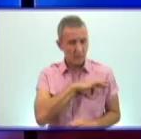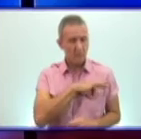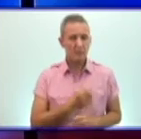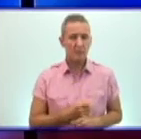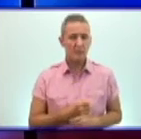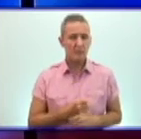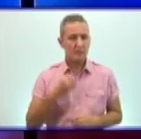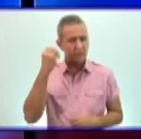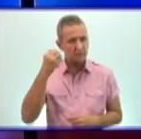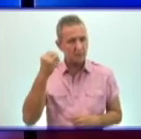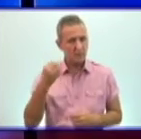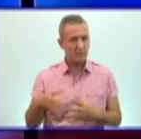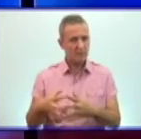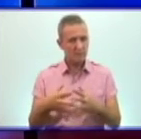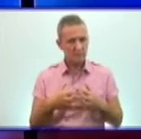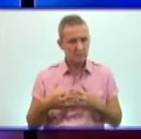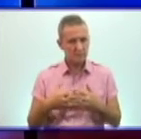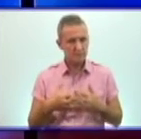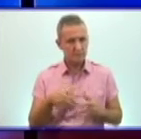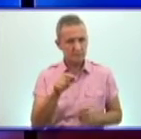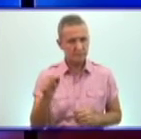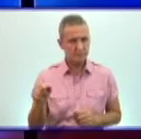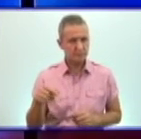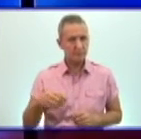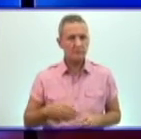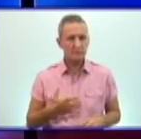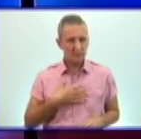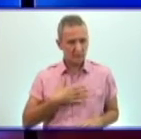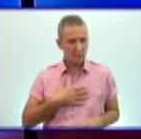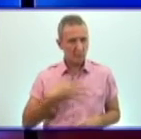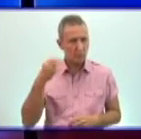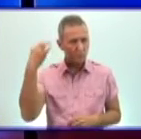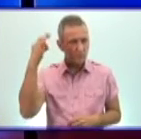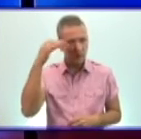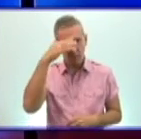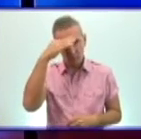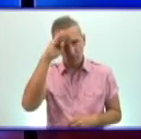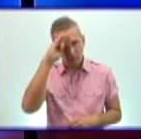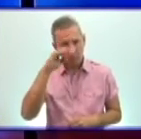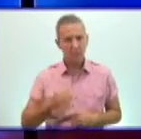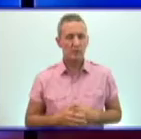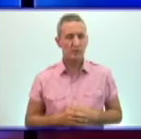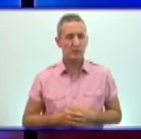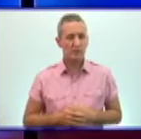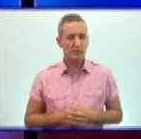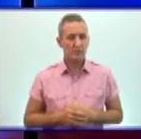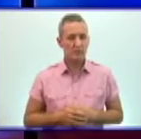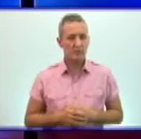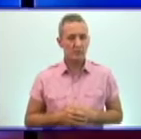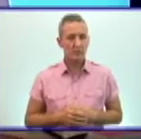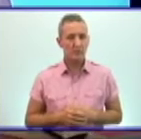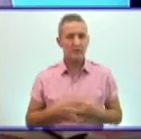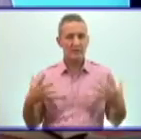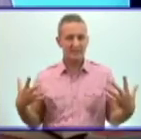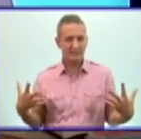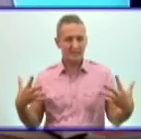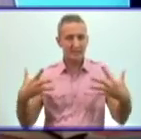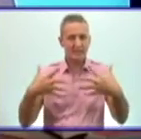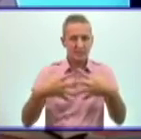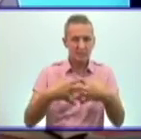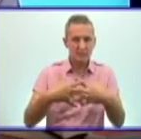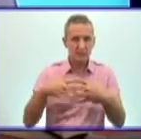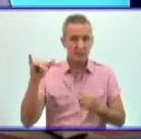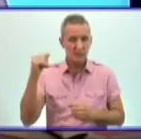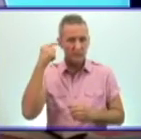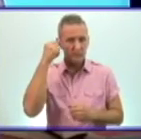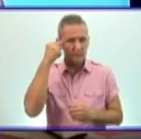pragmático norteamericano, de la propia lógica cubana y que ha cuajado en lo que hoy conocemos como